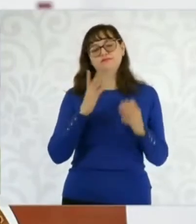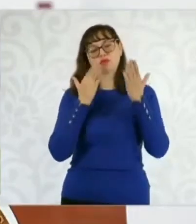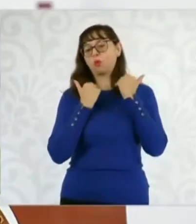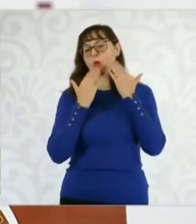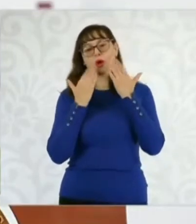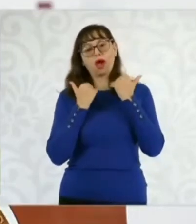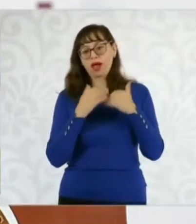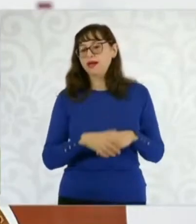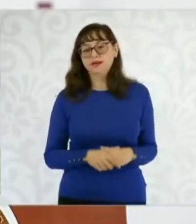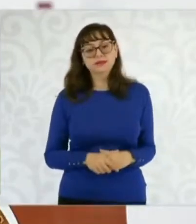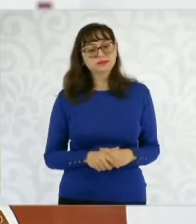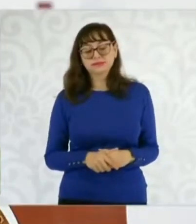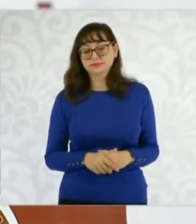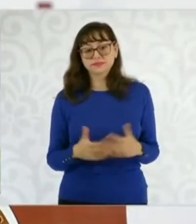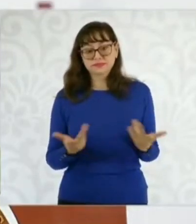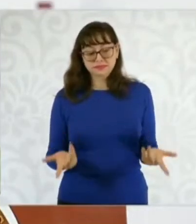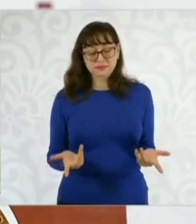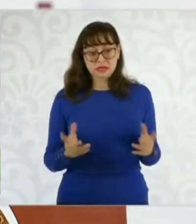hay heridos